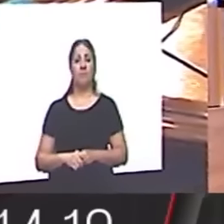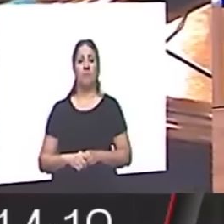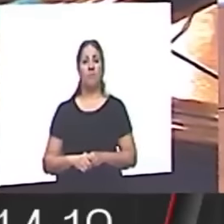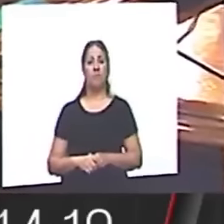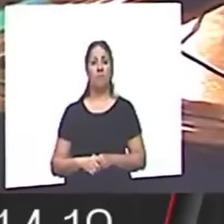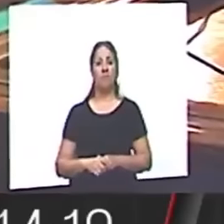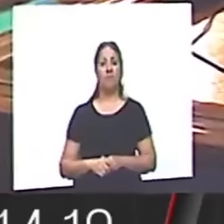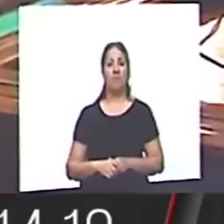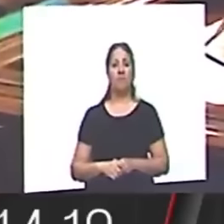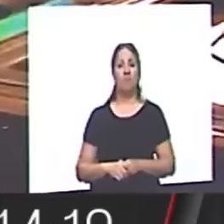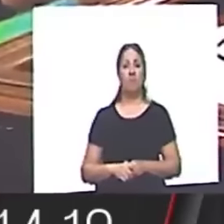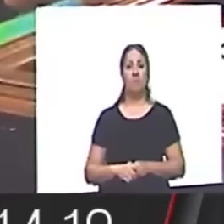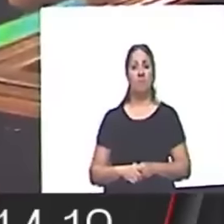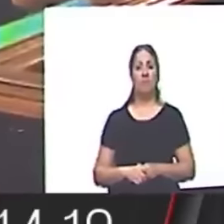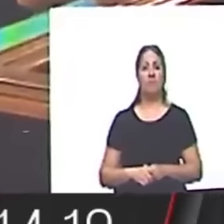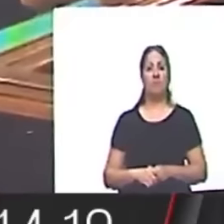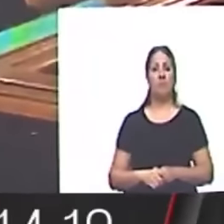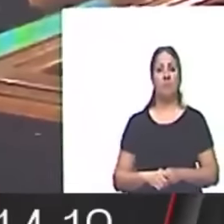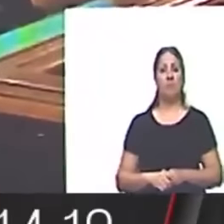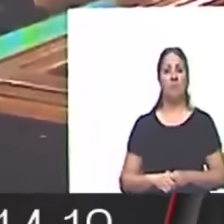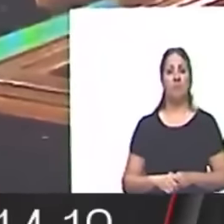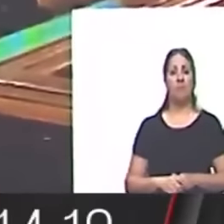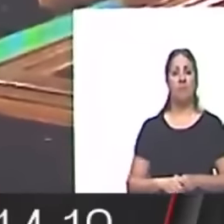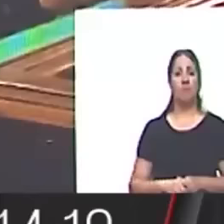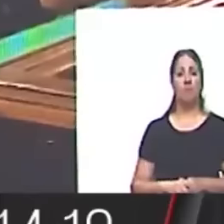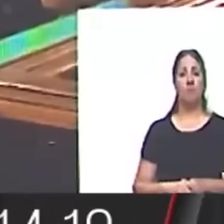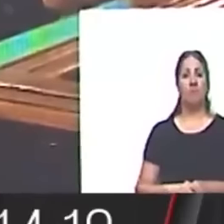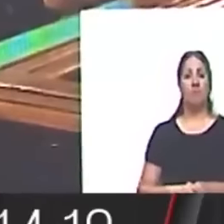a mí no me parece coherente